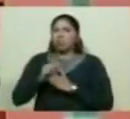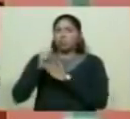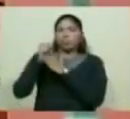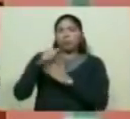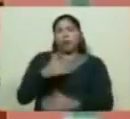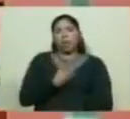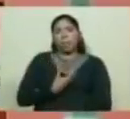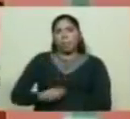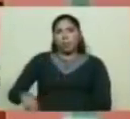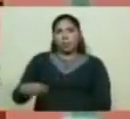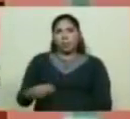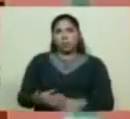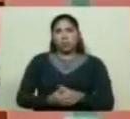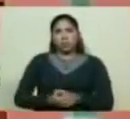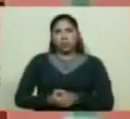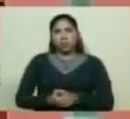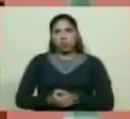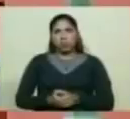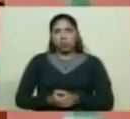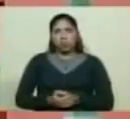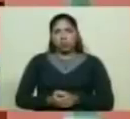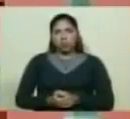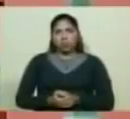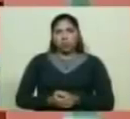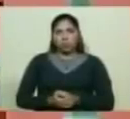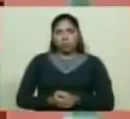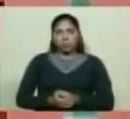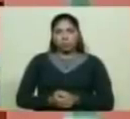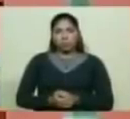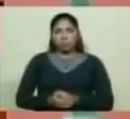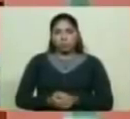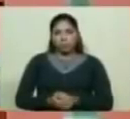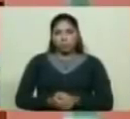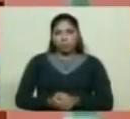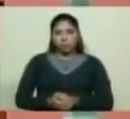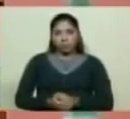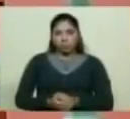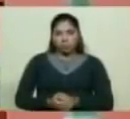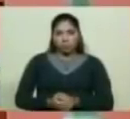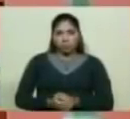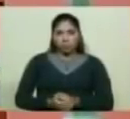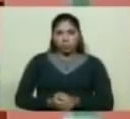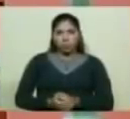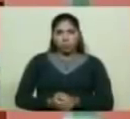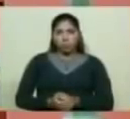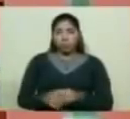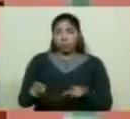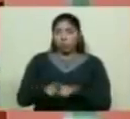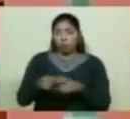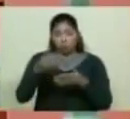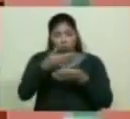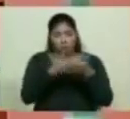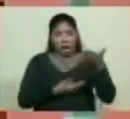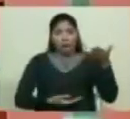su autodeterminación como dice nuestra acta de independencia